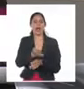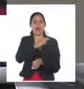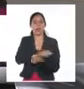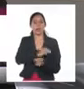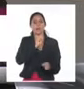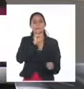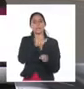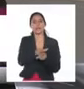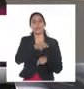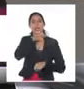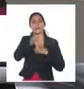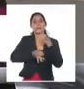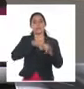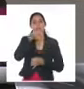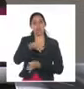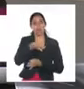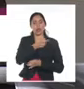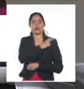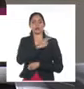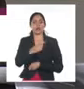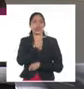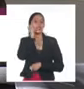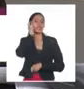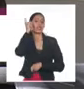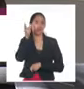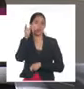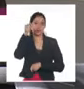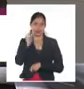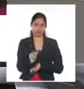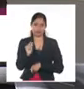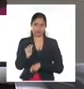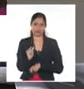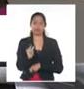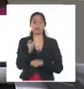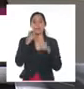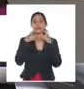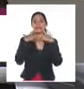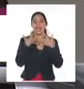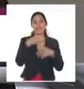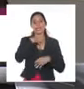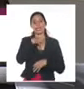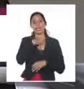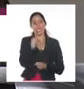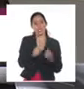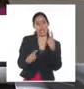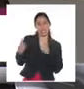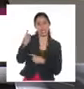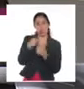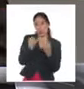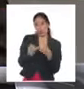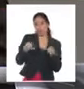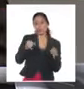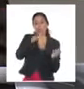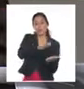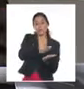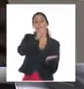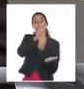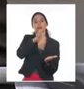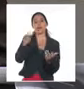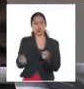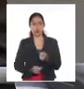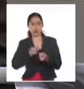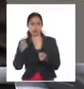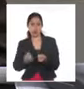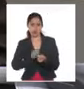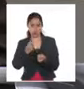ideológica. Si algo no le puede faltar a nuestro cuadro es firmeza ideológica, que se traduce en compromiso, que se traduce en combate, que